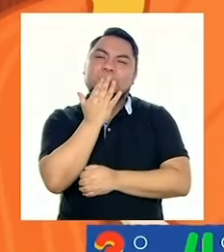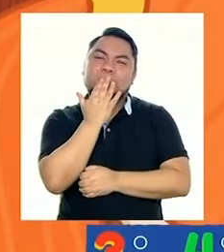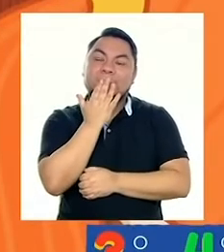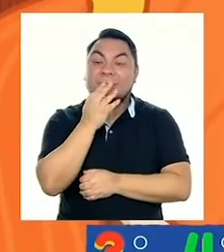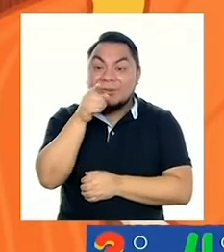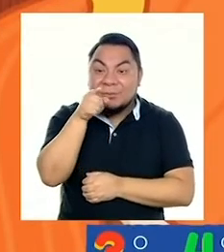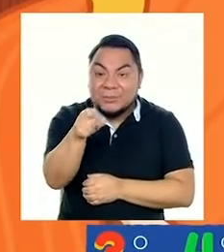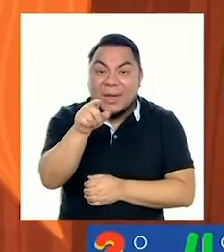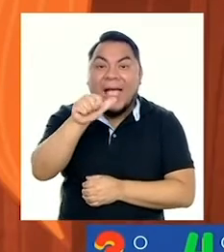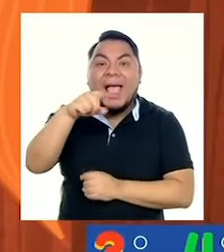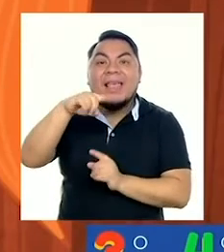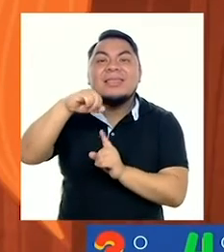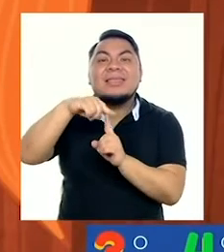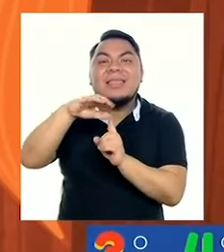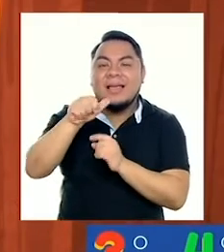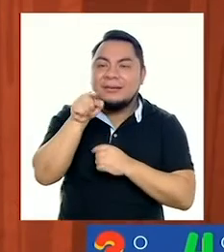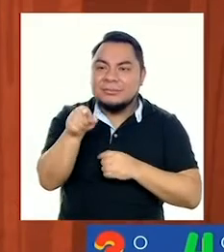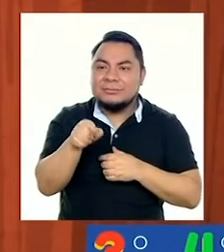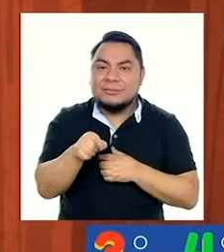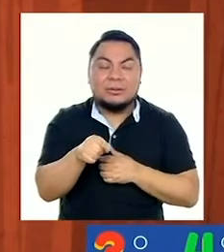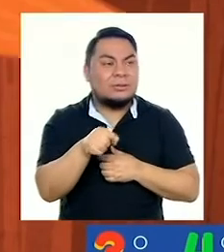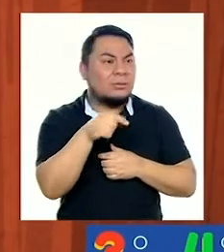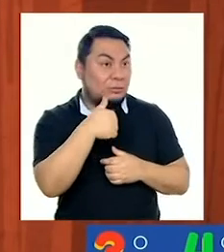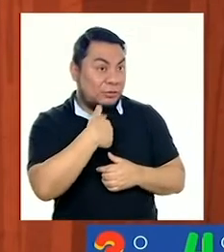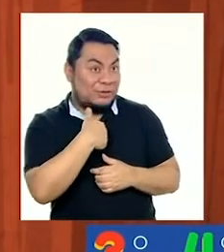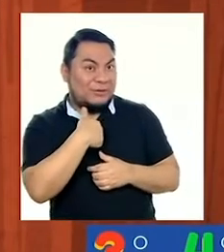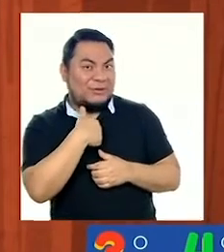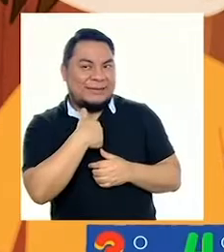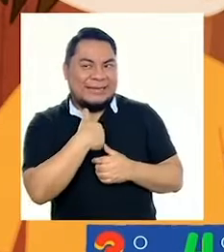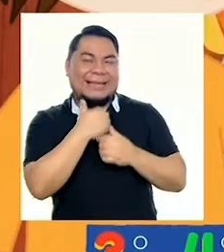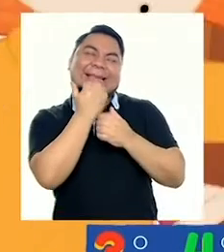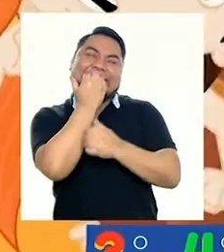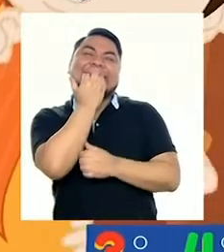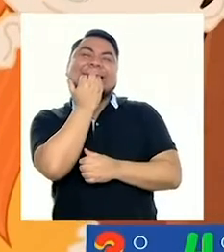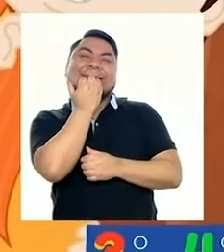¿Y tú, Anita? ¿Yo?